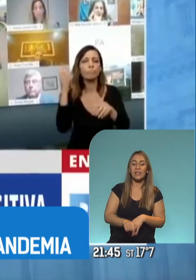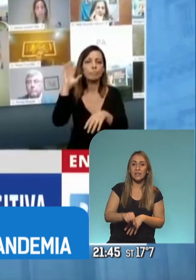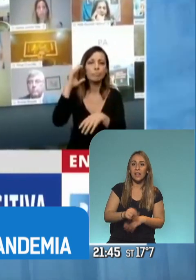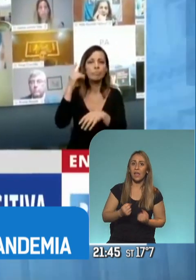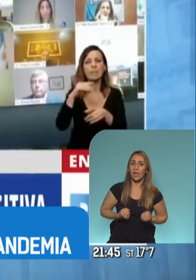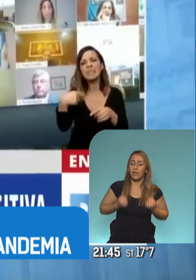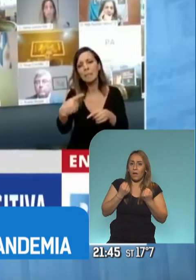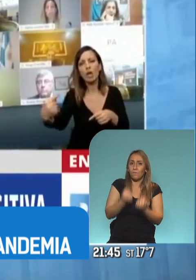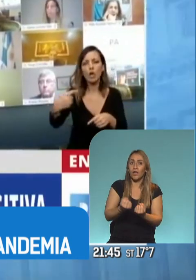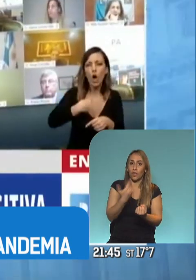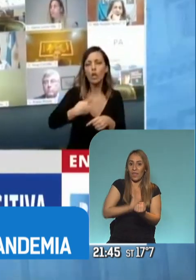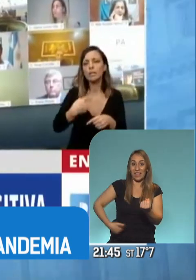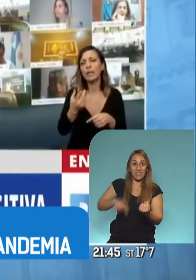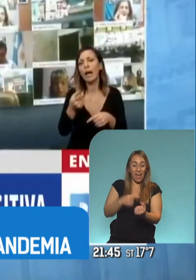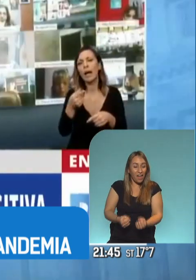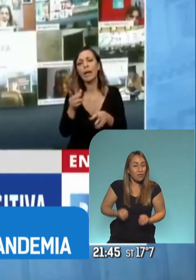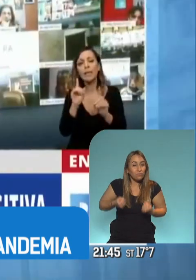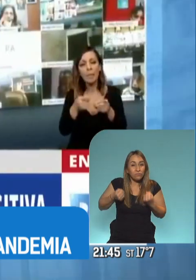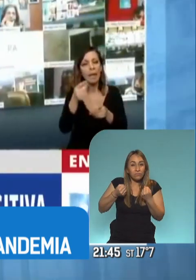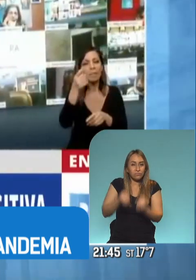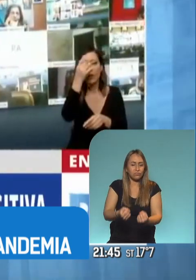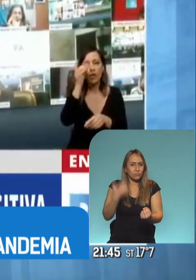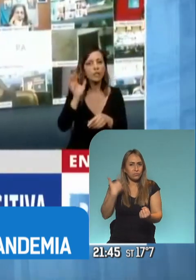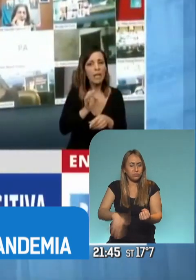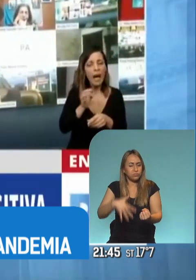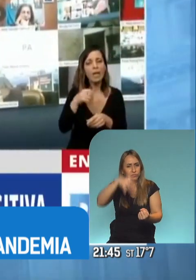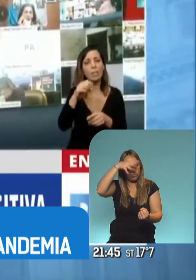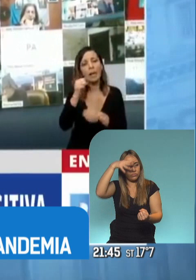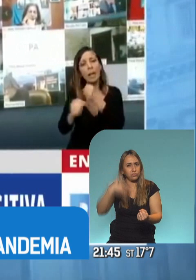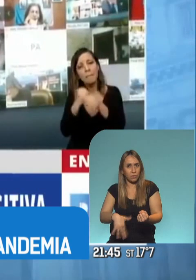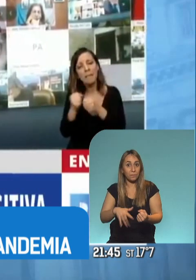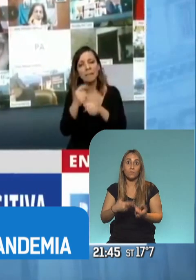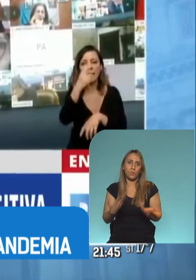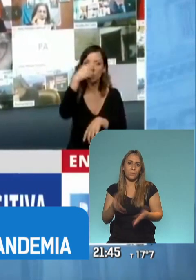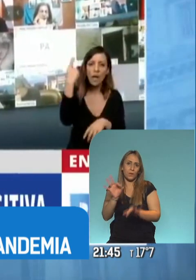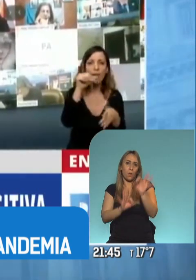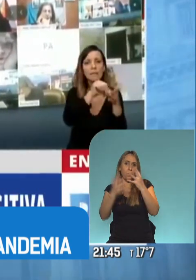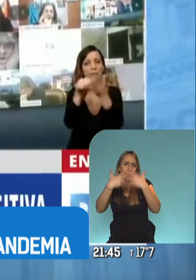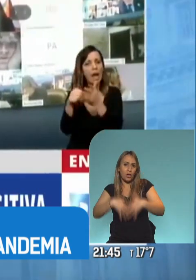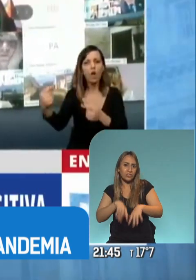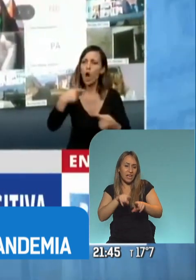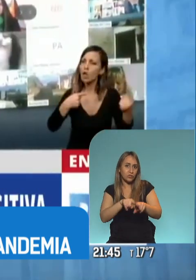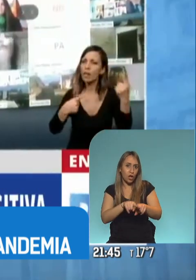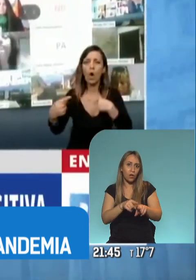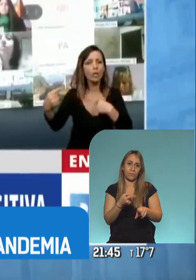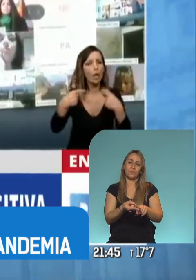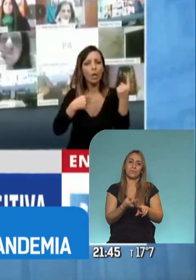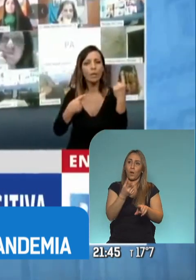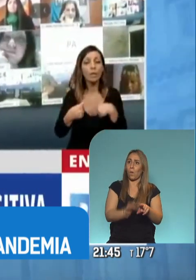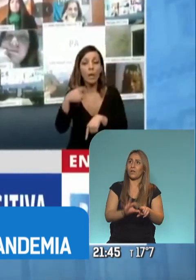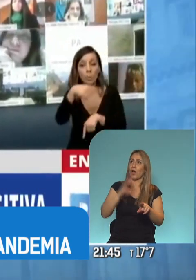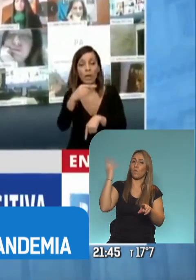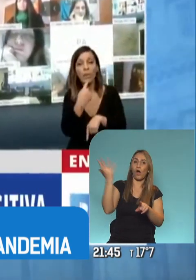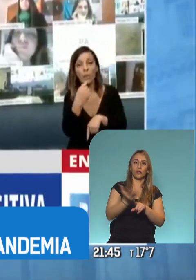el Estado Nacional todo este tiempo es enorme. De hecho, es un proyecto que está discutiendo el mundo, digamos. Cuando uno ve